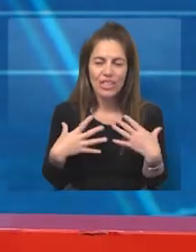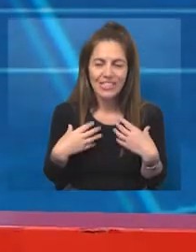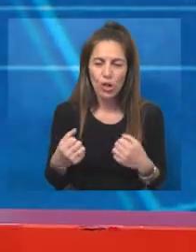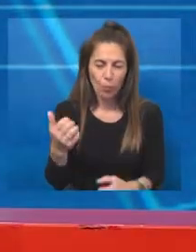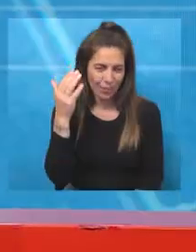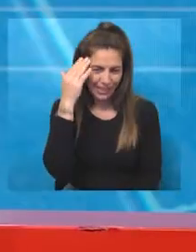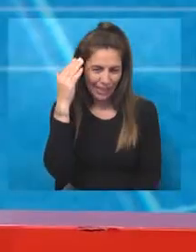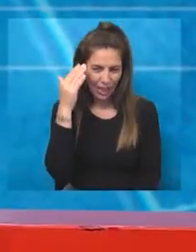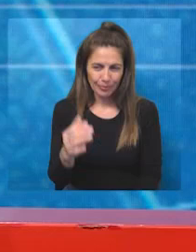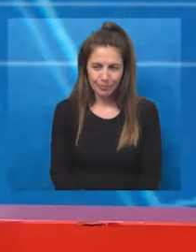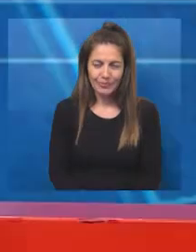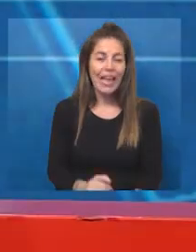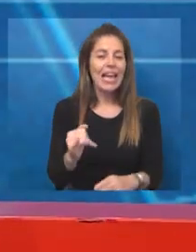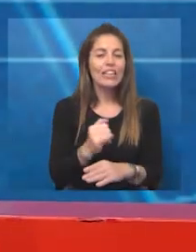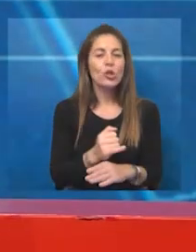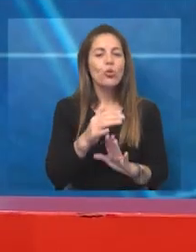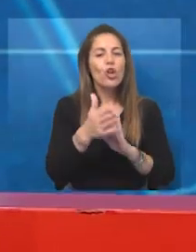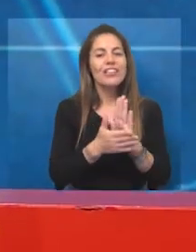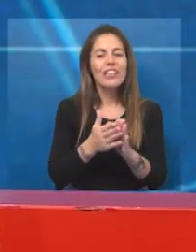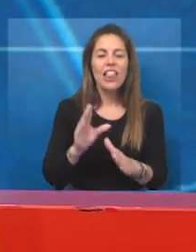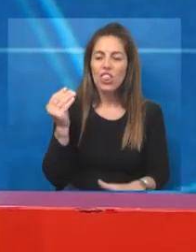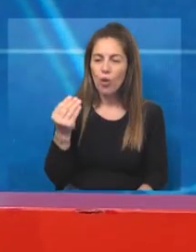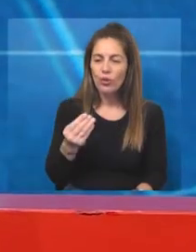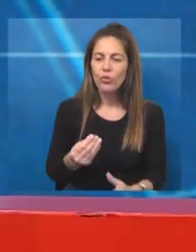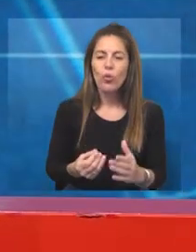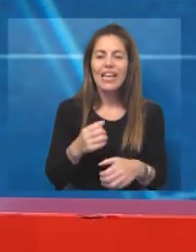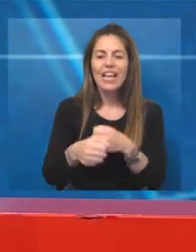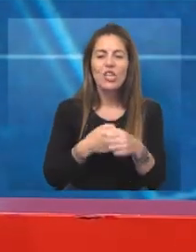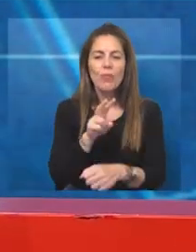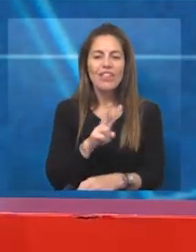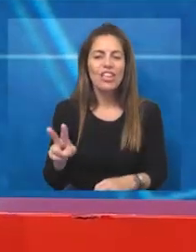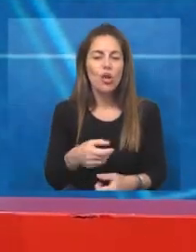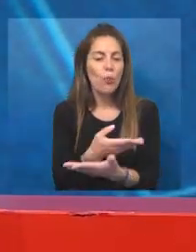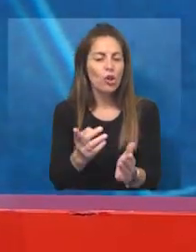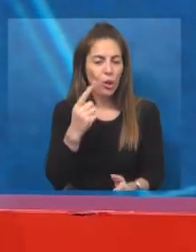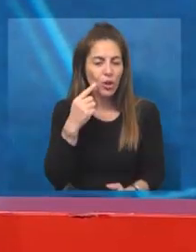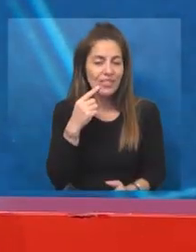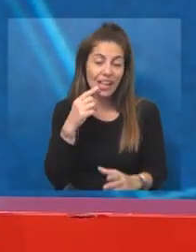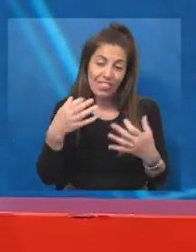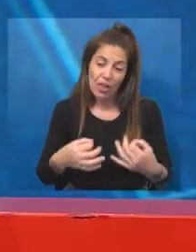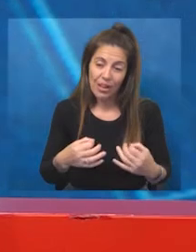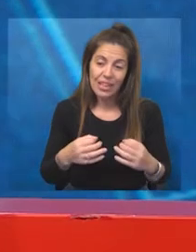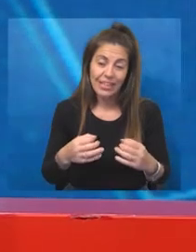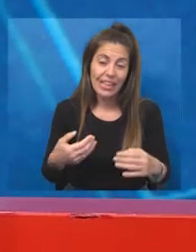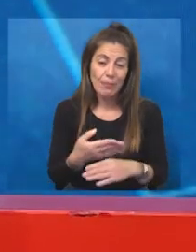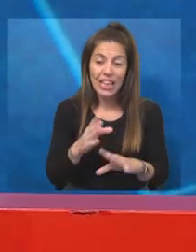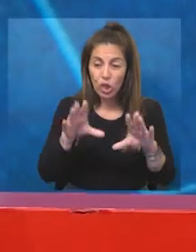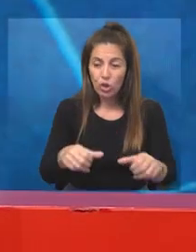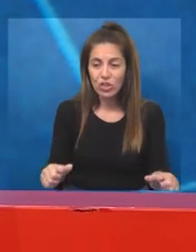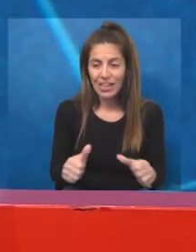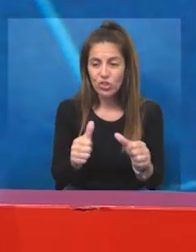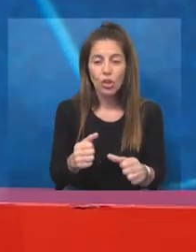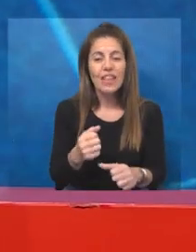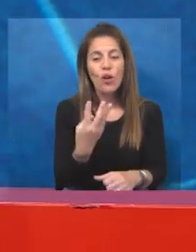ver el Instituto Nacional de la juventud en 2022 reveló una cifra que que la verdad nos tiene que llamar a todos a la acción no uno de cada cuatro